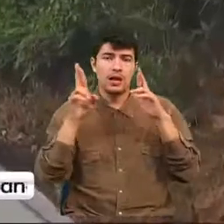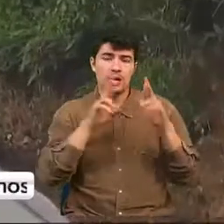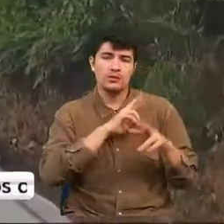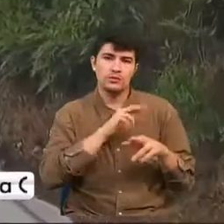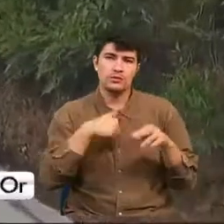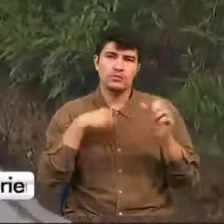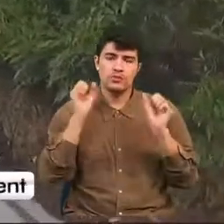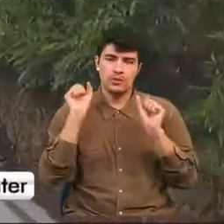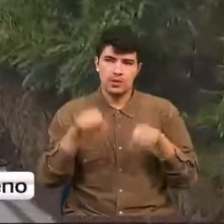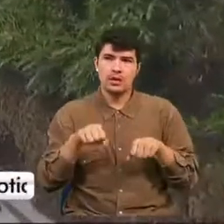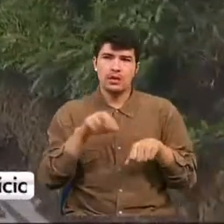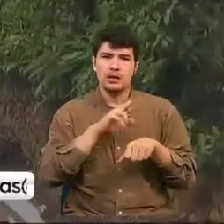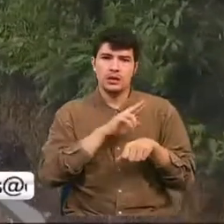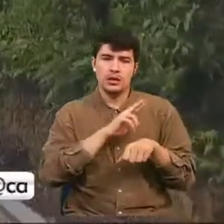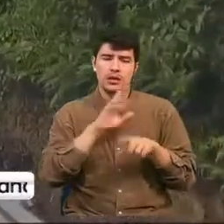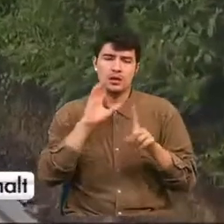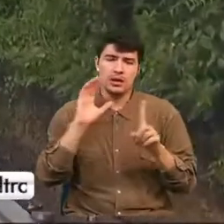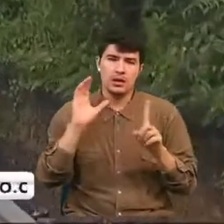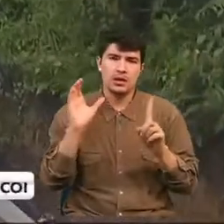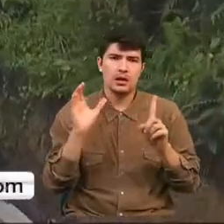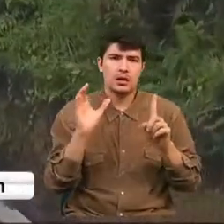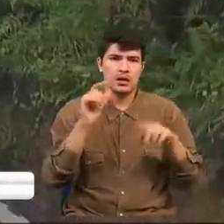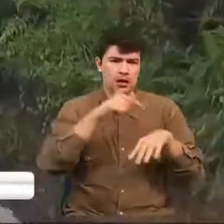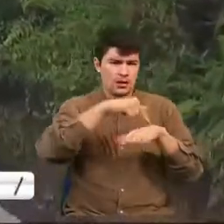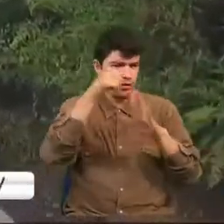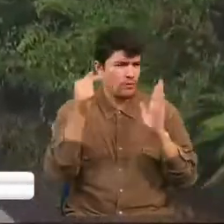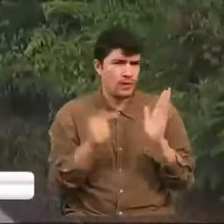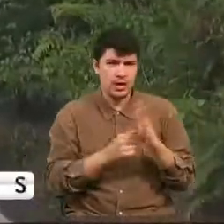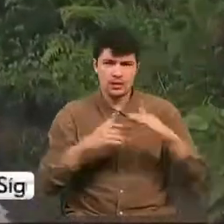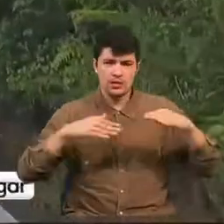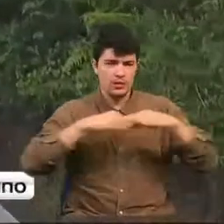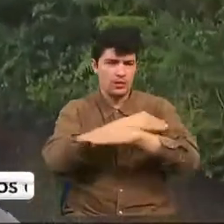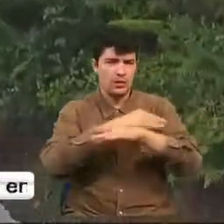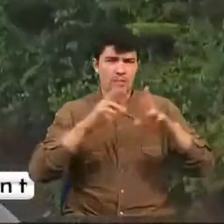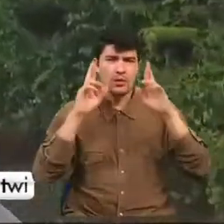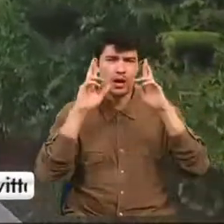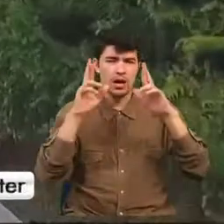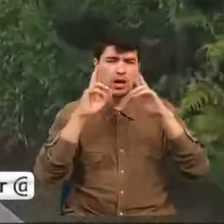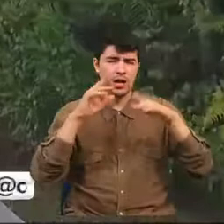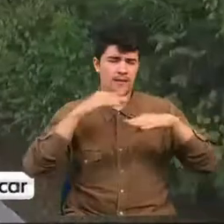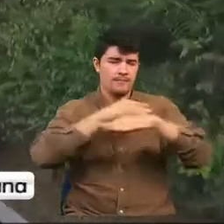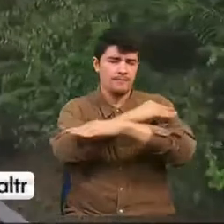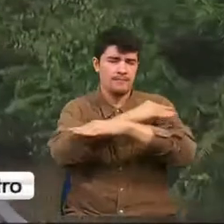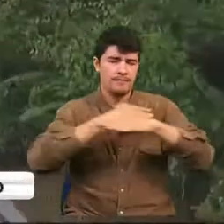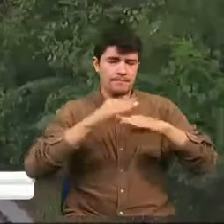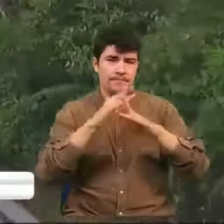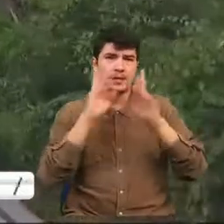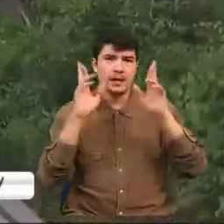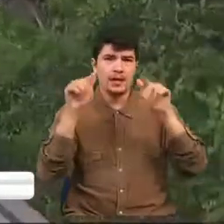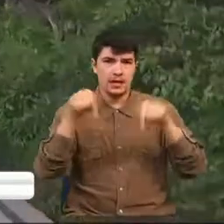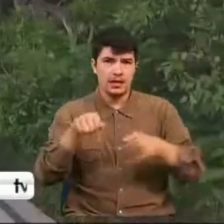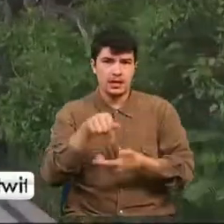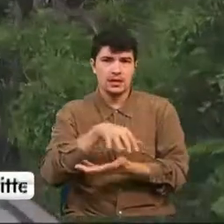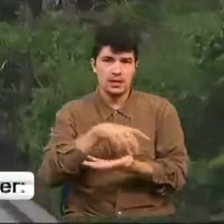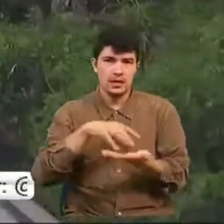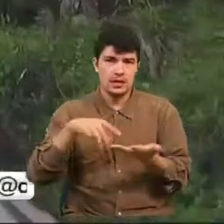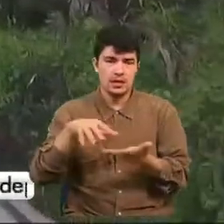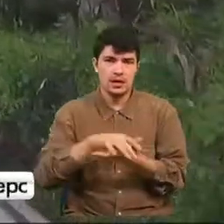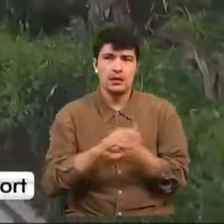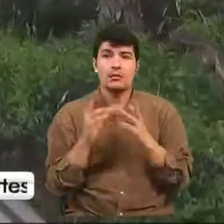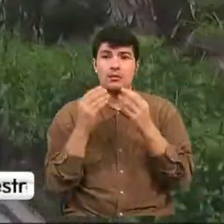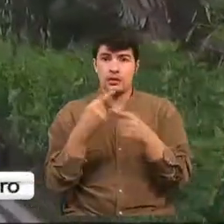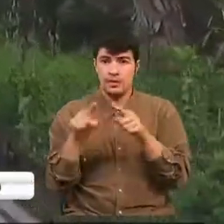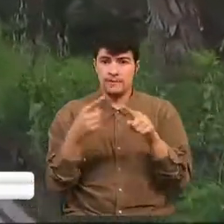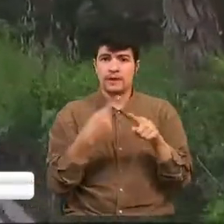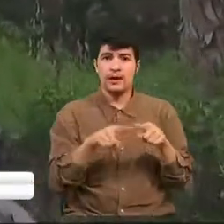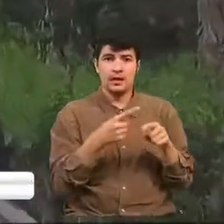de alguna manera darle cubrimiento a todas las vías, ojalá se pudiera, a toda la red terciaria de nuestro departamento. Hay muchos